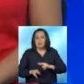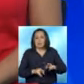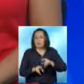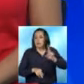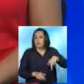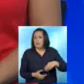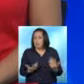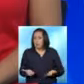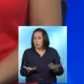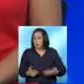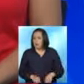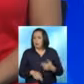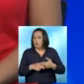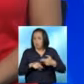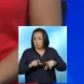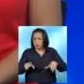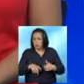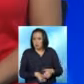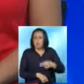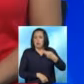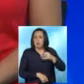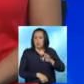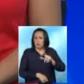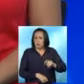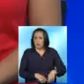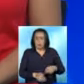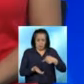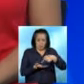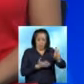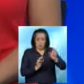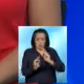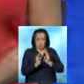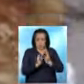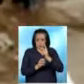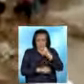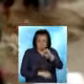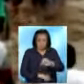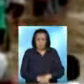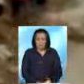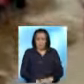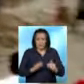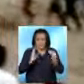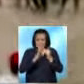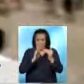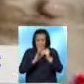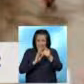hecho ocurrió en Huarochirí y las imágenes fueron enviadas al WhatsApp de Latina.